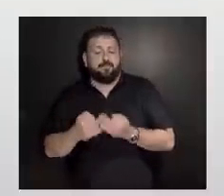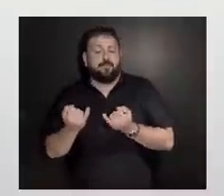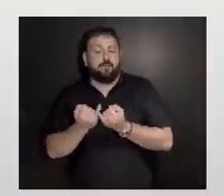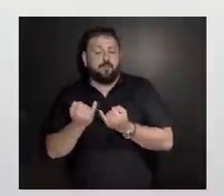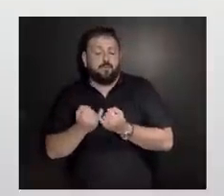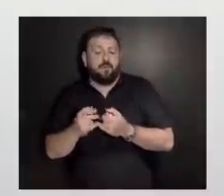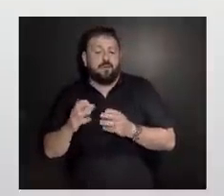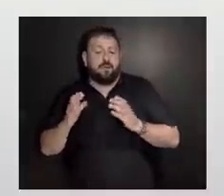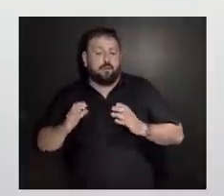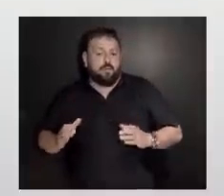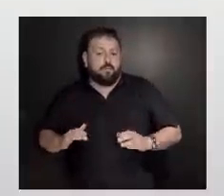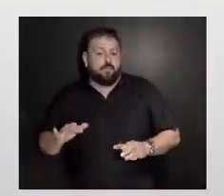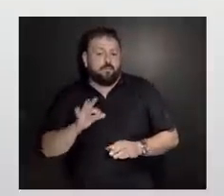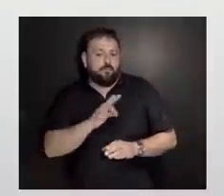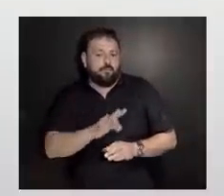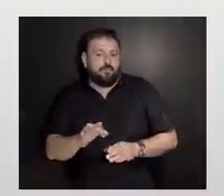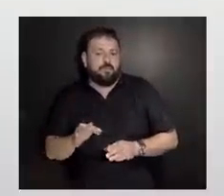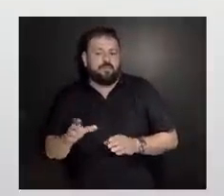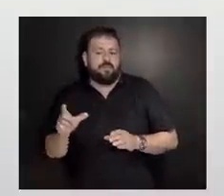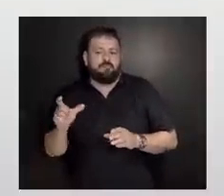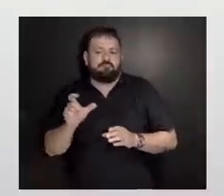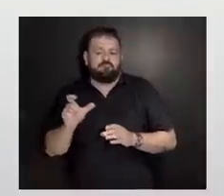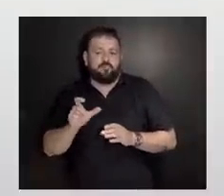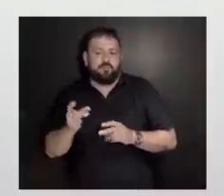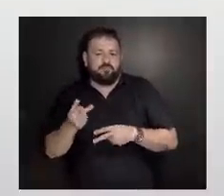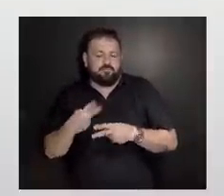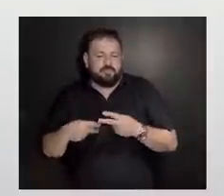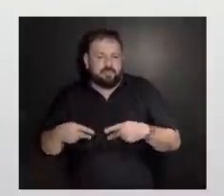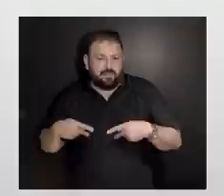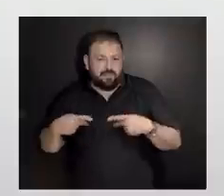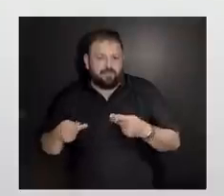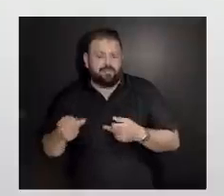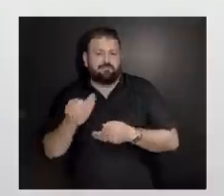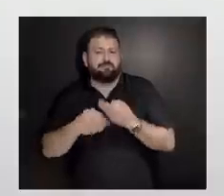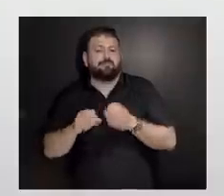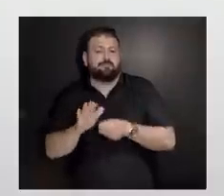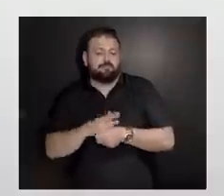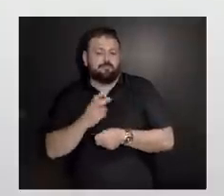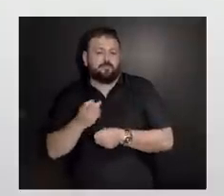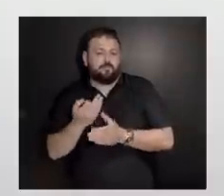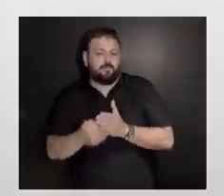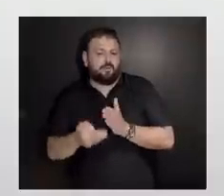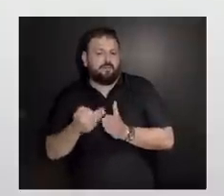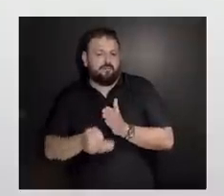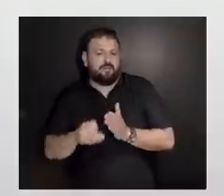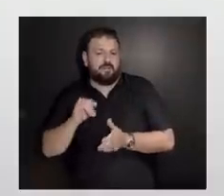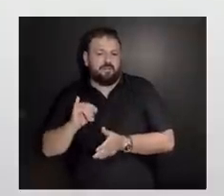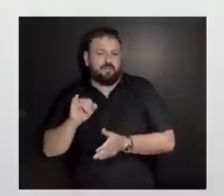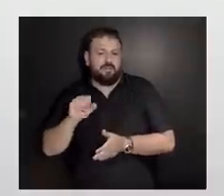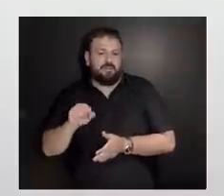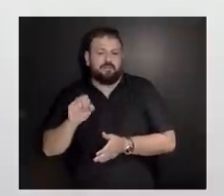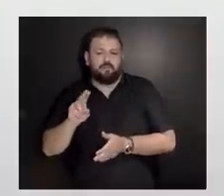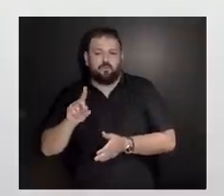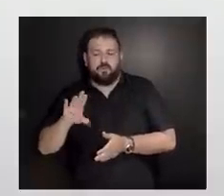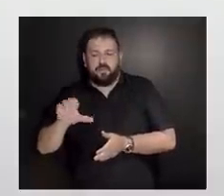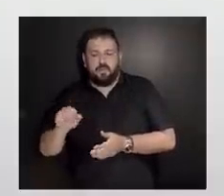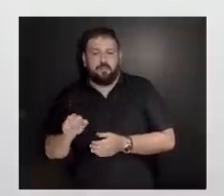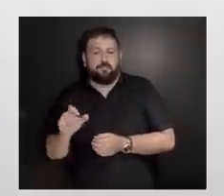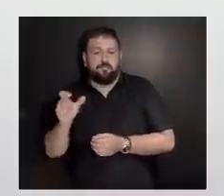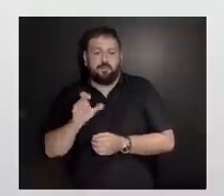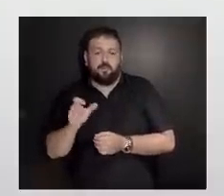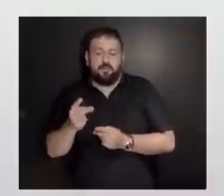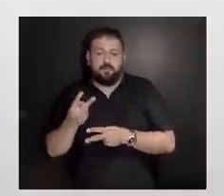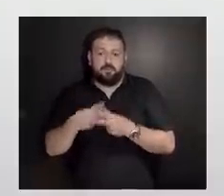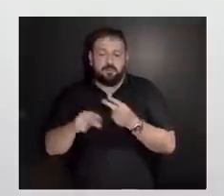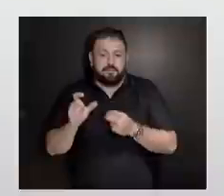o a debilitarse en cuanto al efecto de la insulina. Otra es la dieta rica en azúcares y